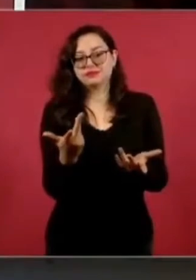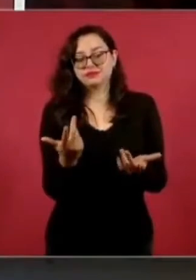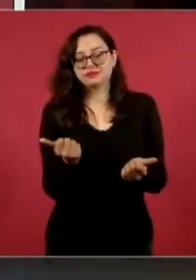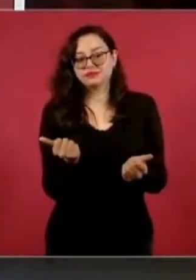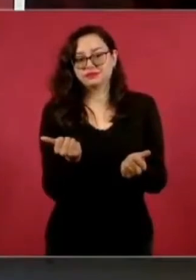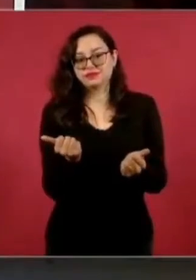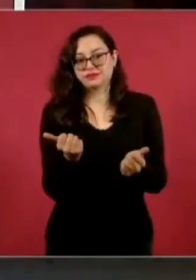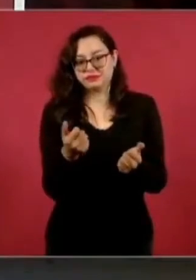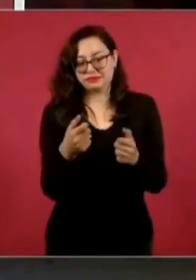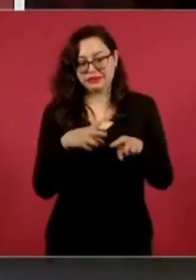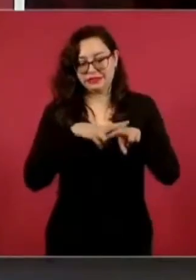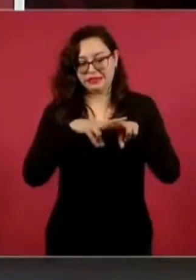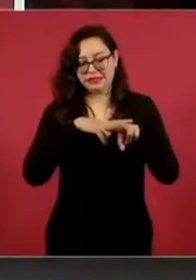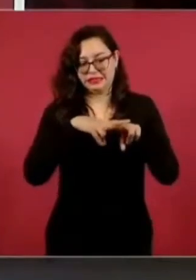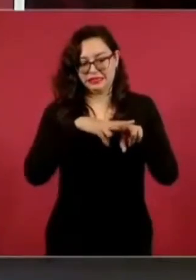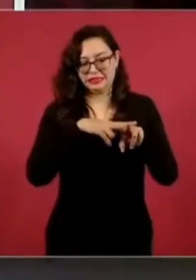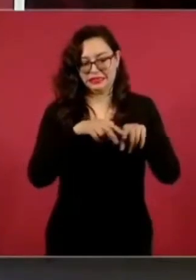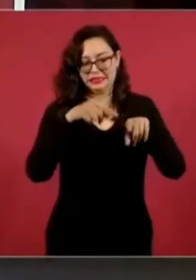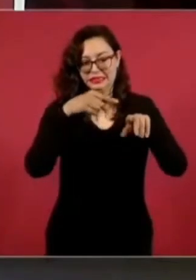Culiacán,